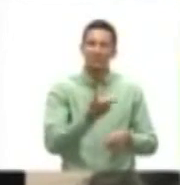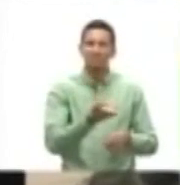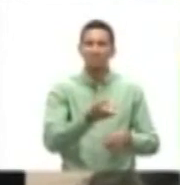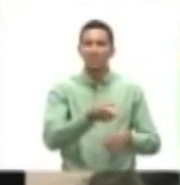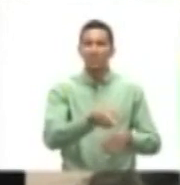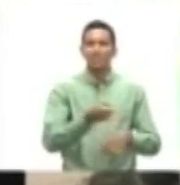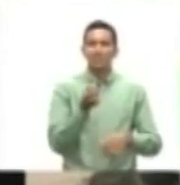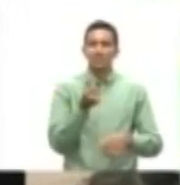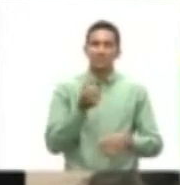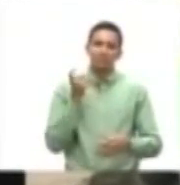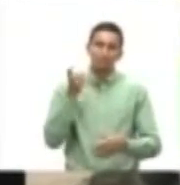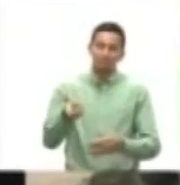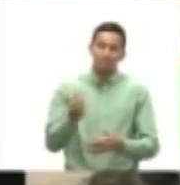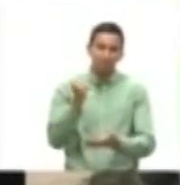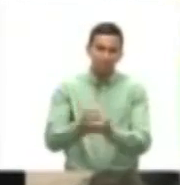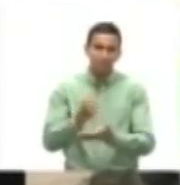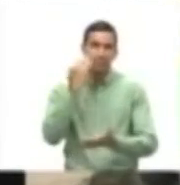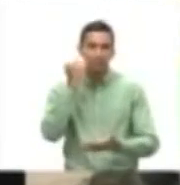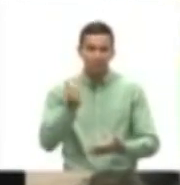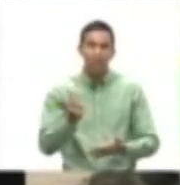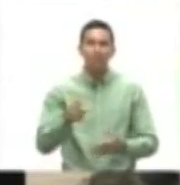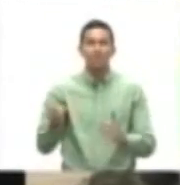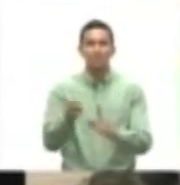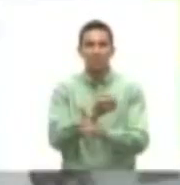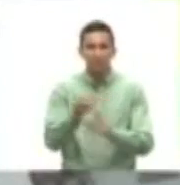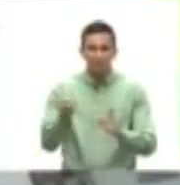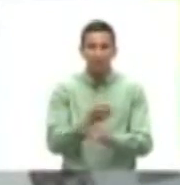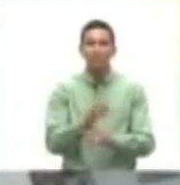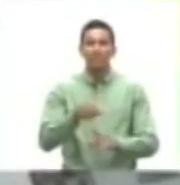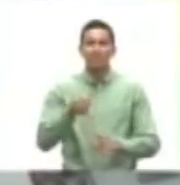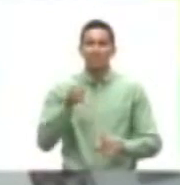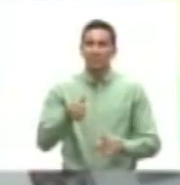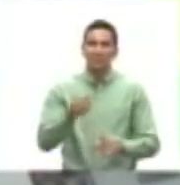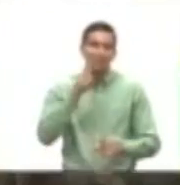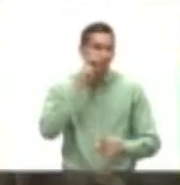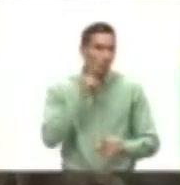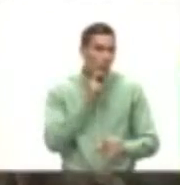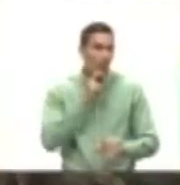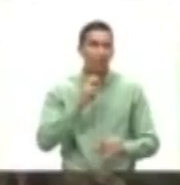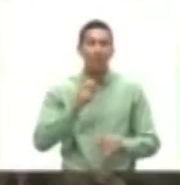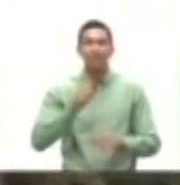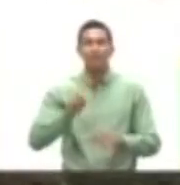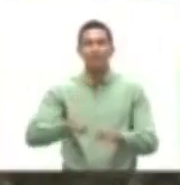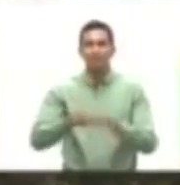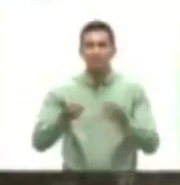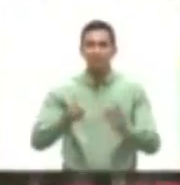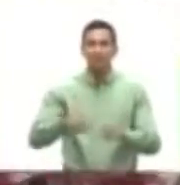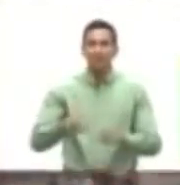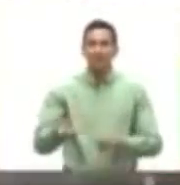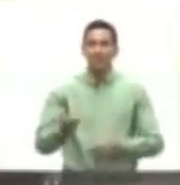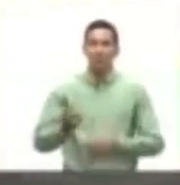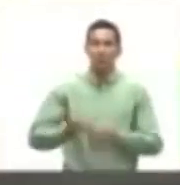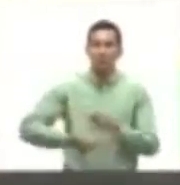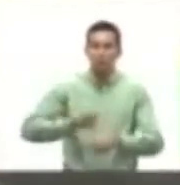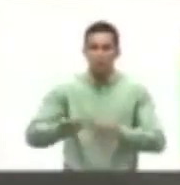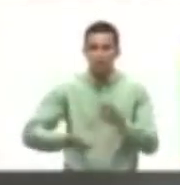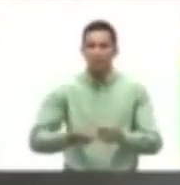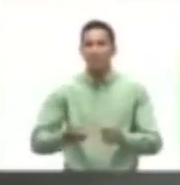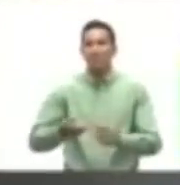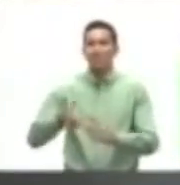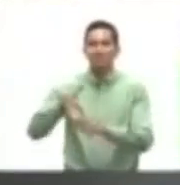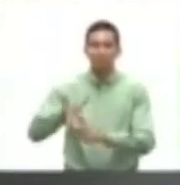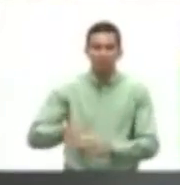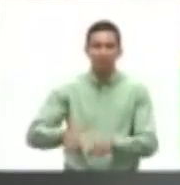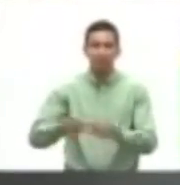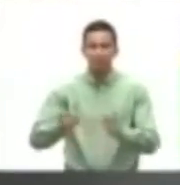de homicidio, tortura, acto sexual violento con menor de edad, explotación sexual comercial con menor de edad y suministro de estupefacientes